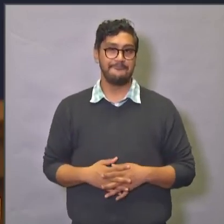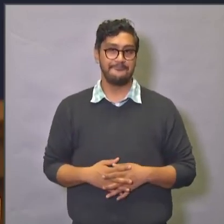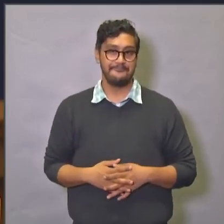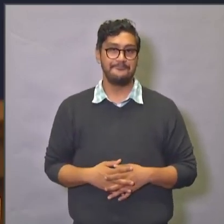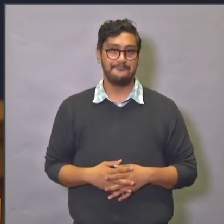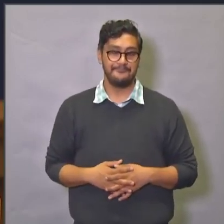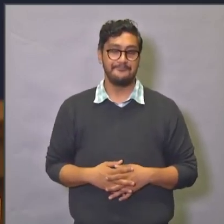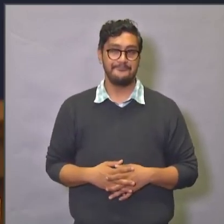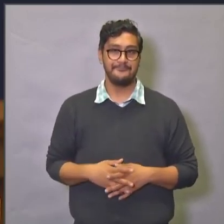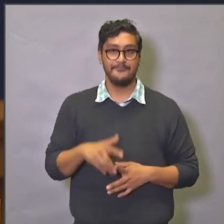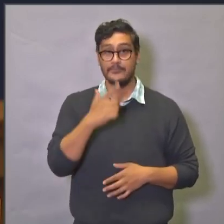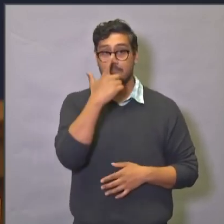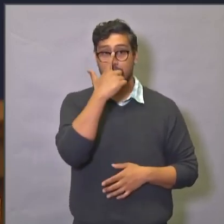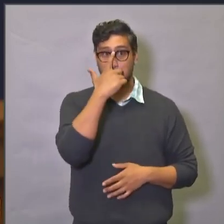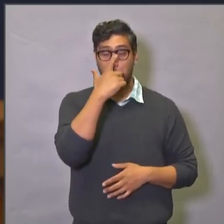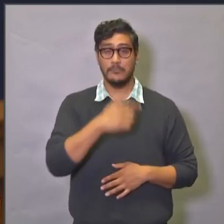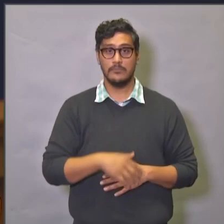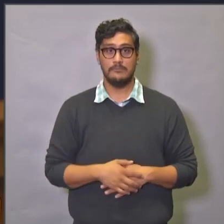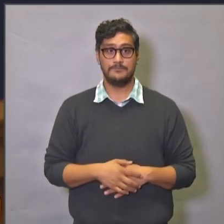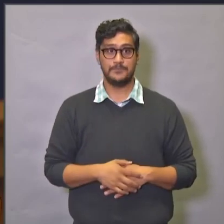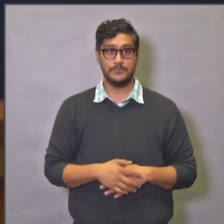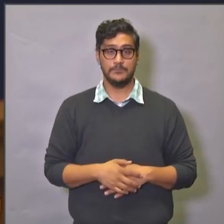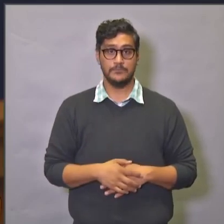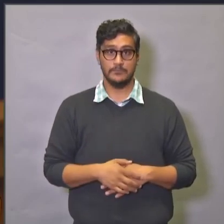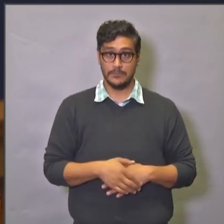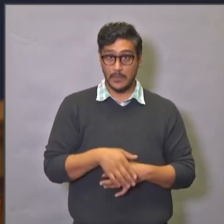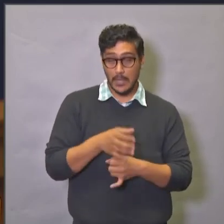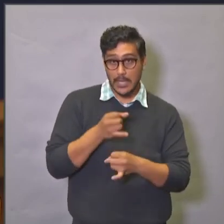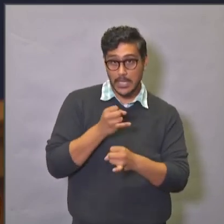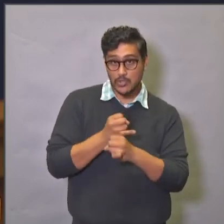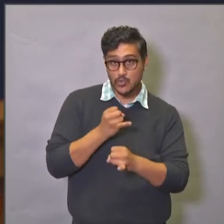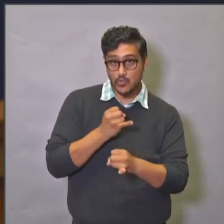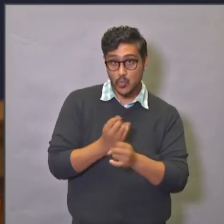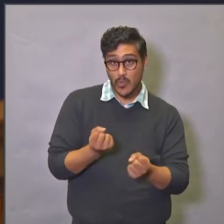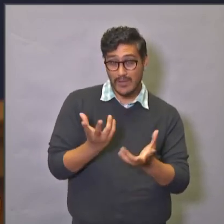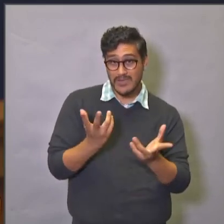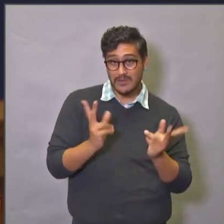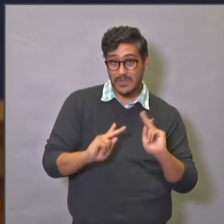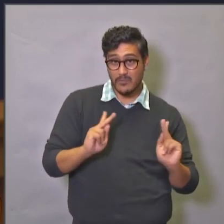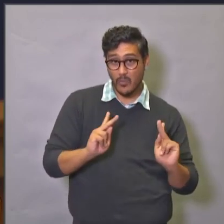El total de casos confirmados en entornos institucionales es de